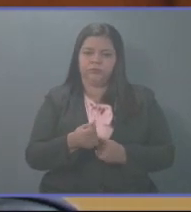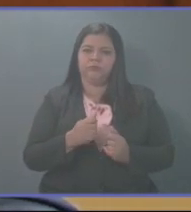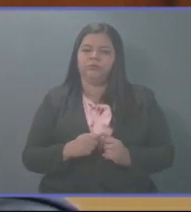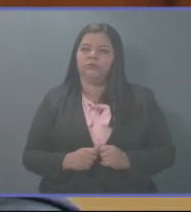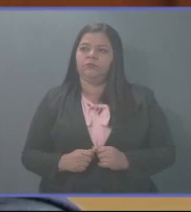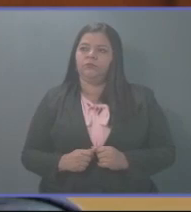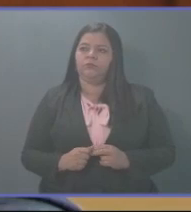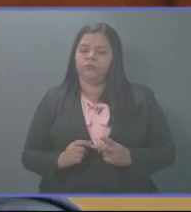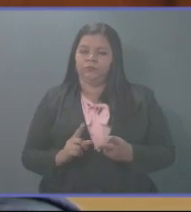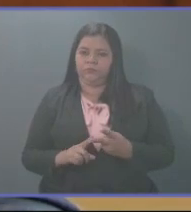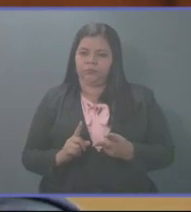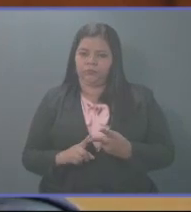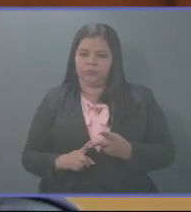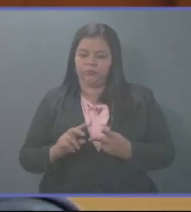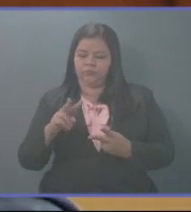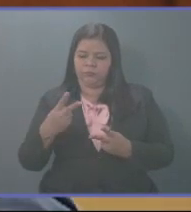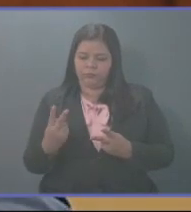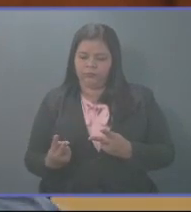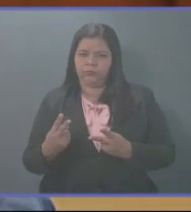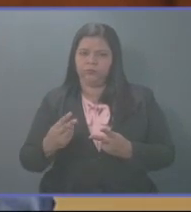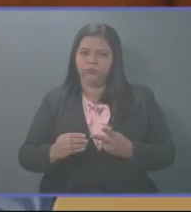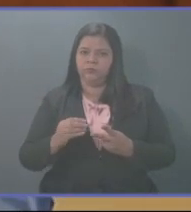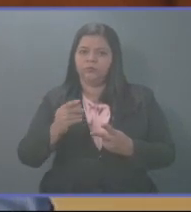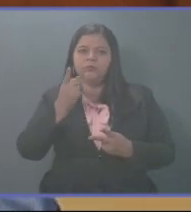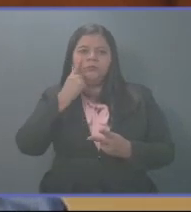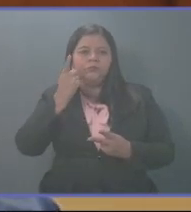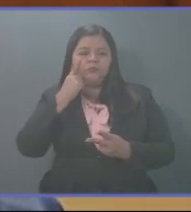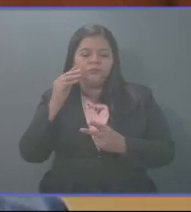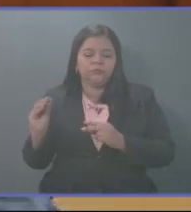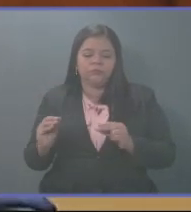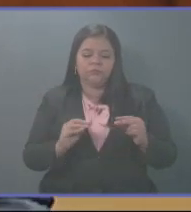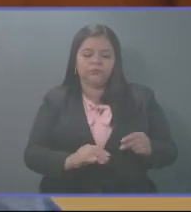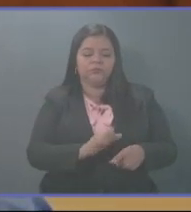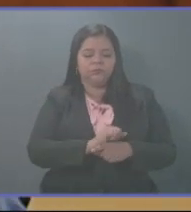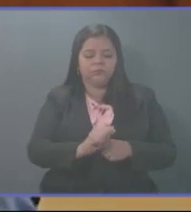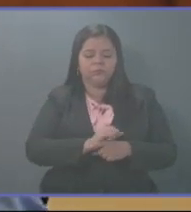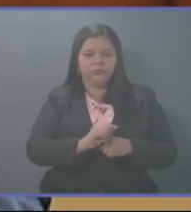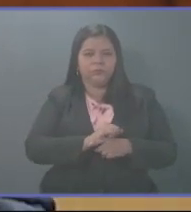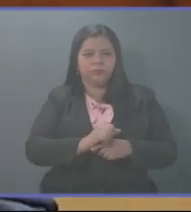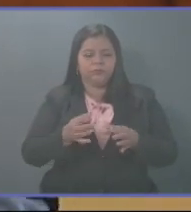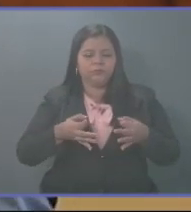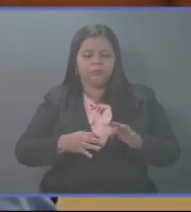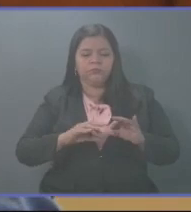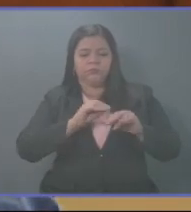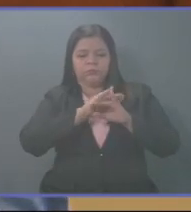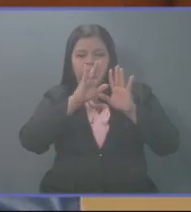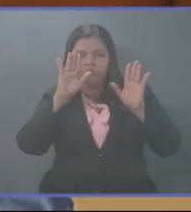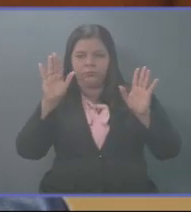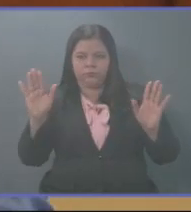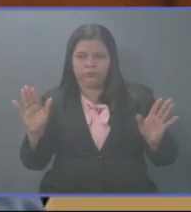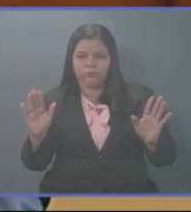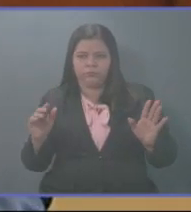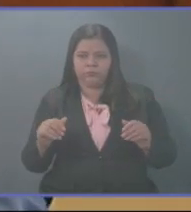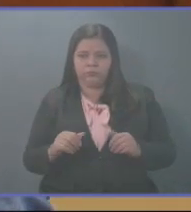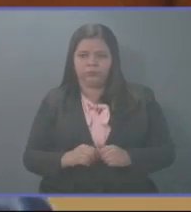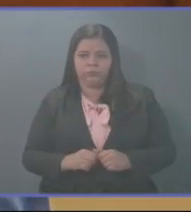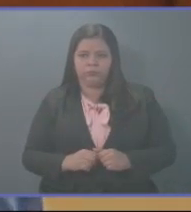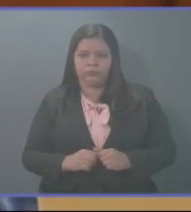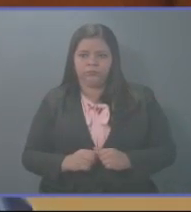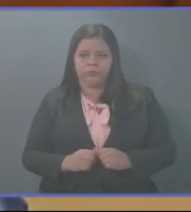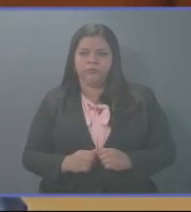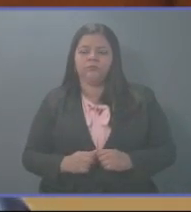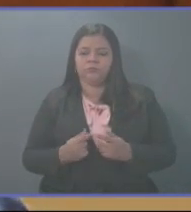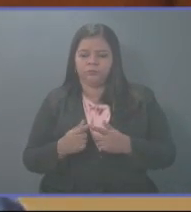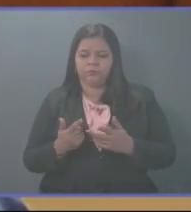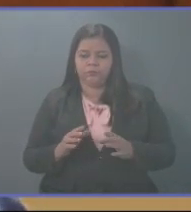financiamiento, claridad sobre el ámbito de aplicación de la norma a partir del concepto de desplazamiento interno,